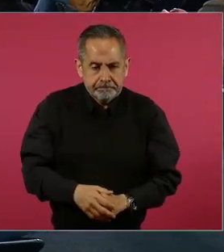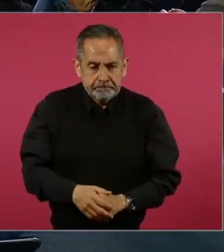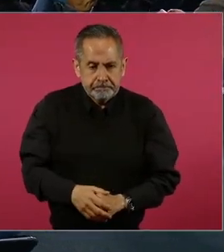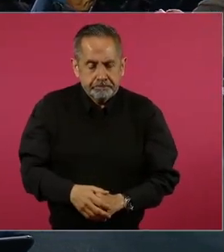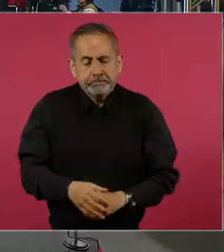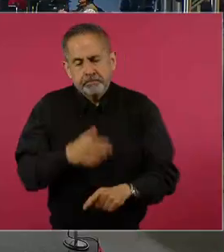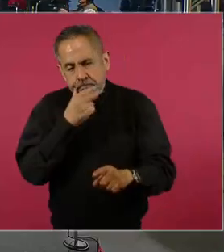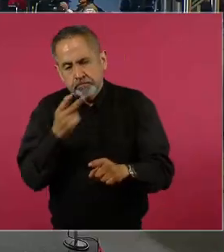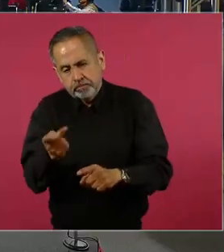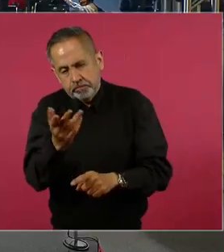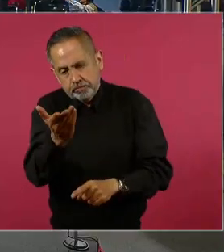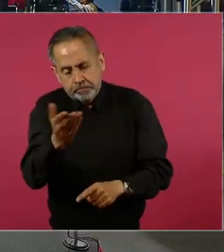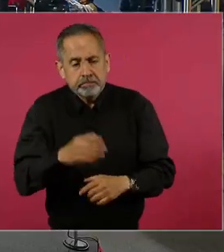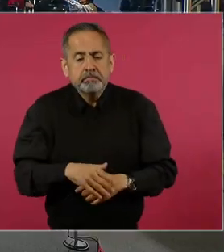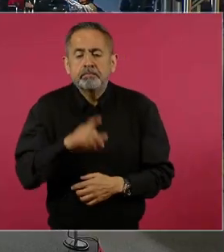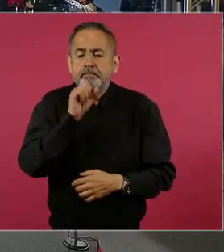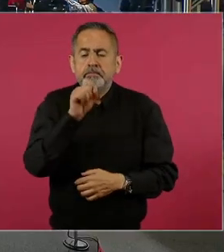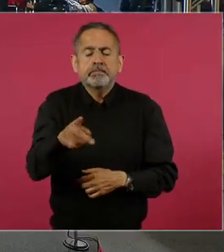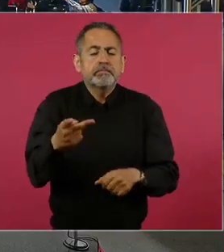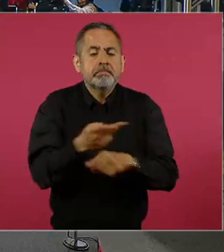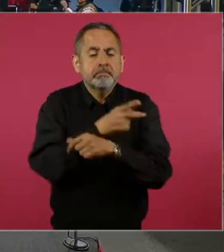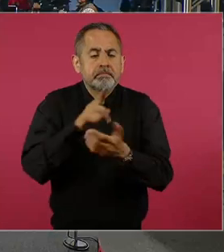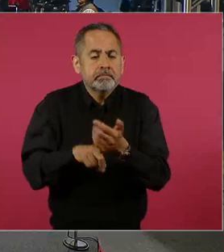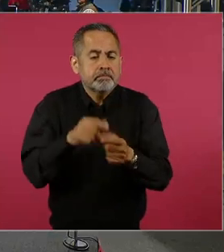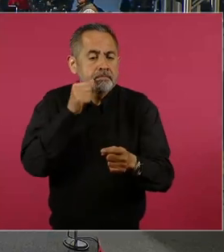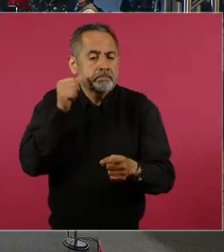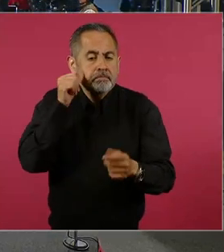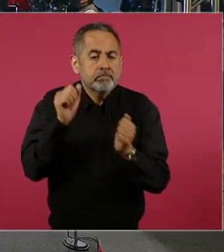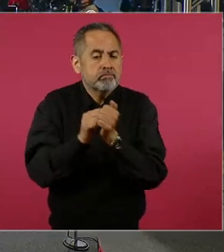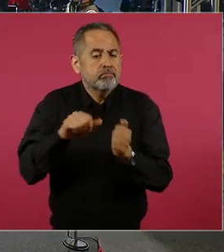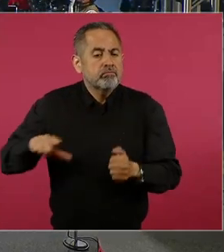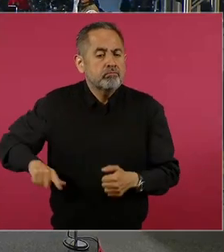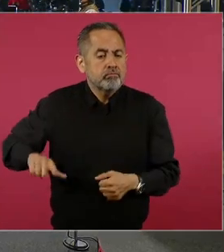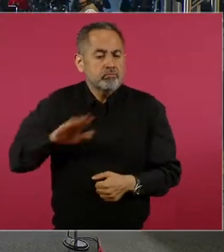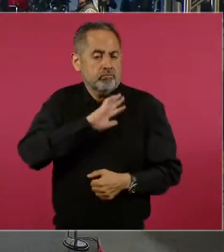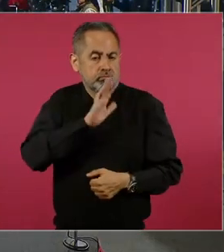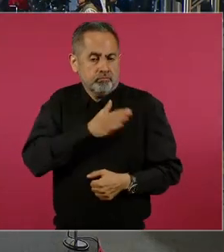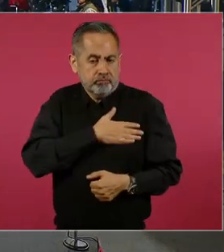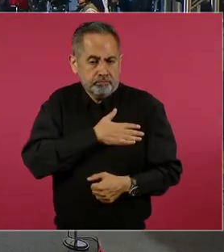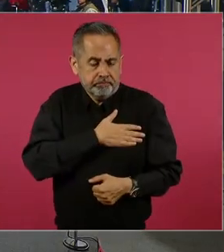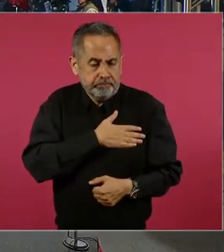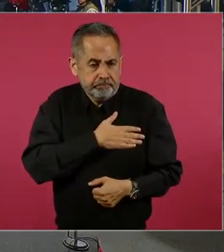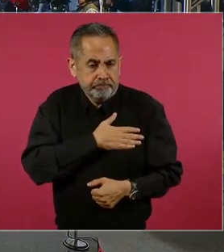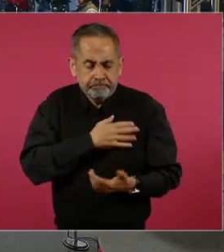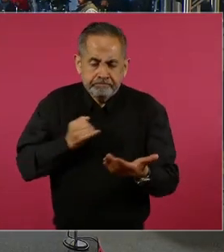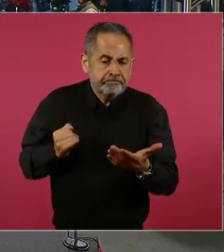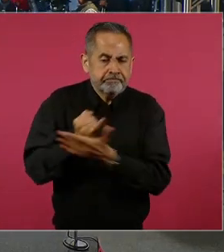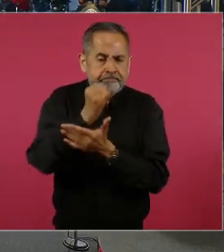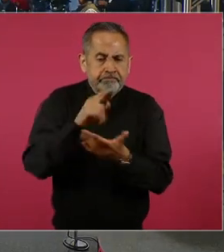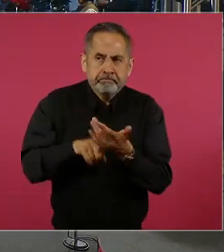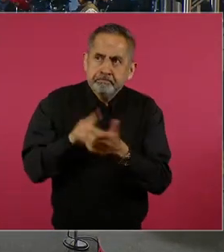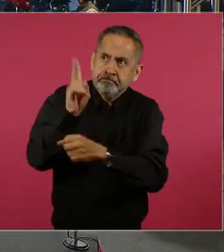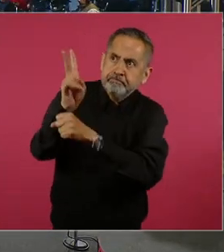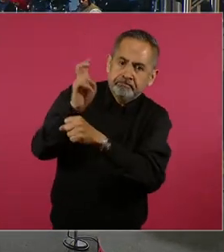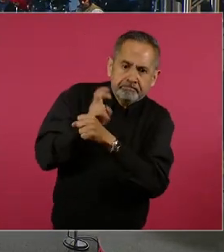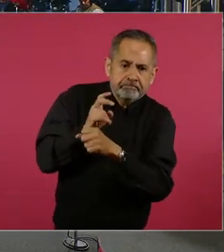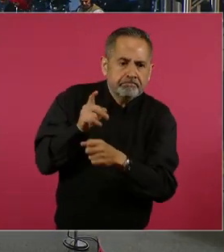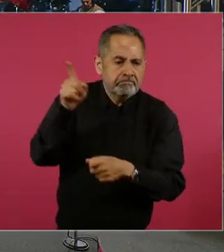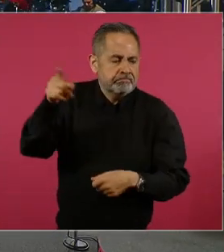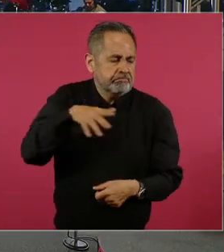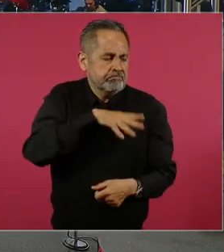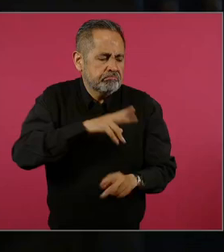esta carta, también sobre lo que ocurrió ayer con el gobierno de España, esta decisión que toman de no acudir,